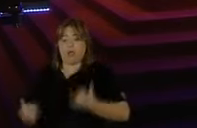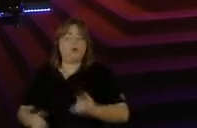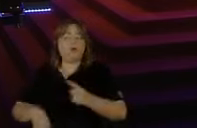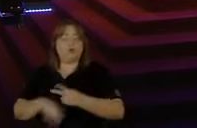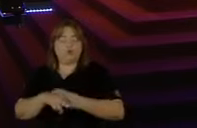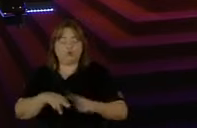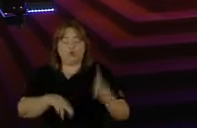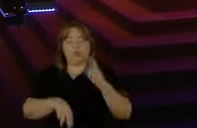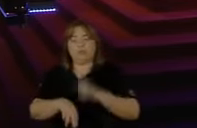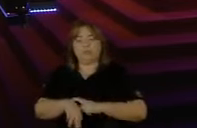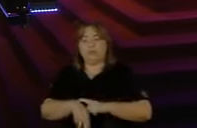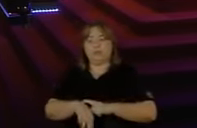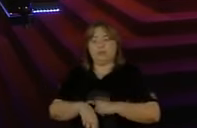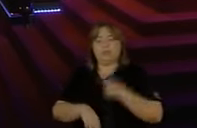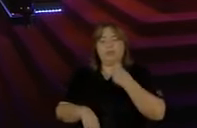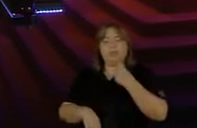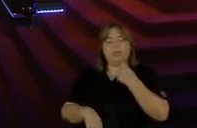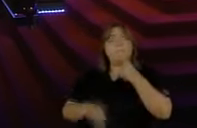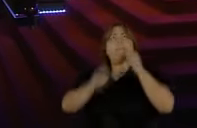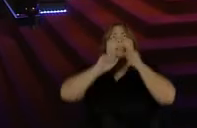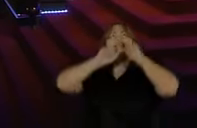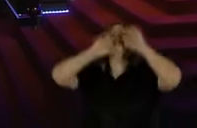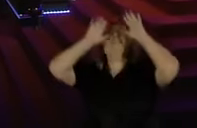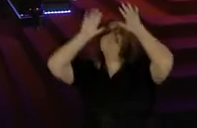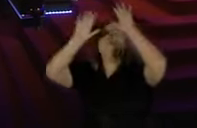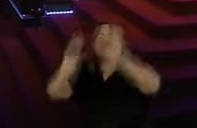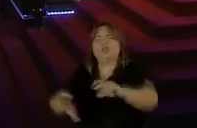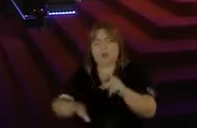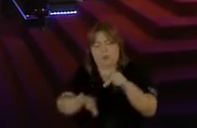se pare y bendiga esta tierra.